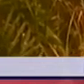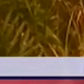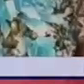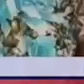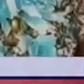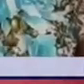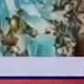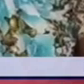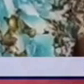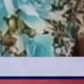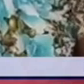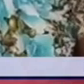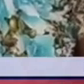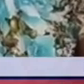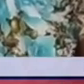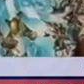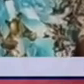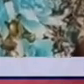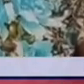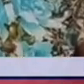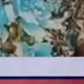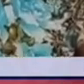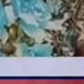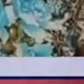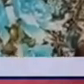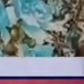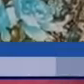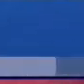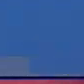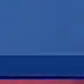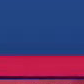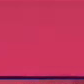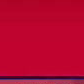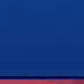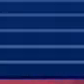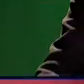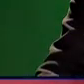quemado. No podemos más. Vienen, nos la charlan, que nos van a ayudar y nunca.